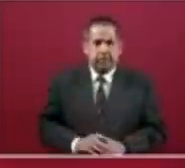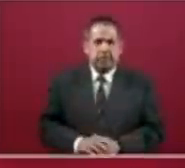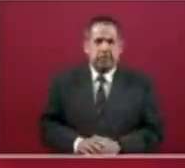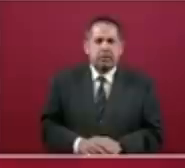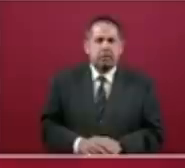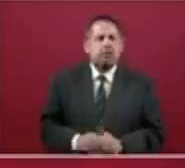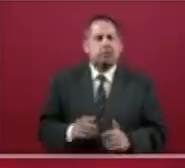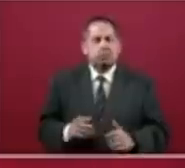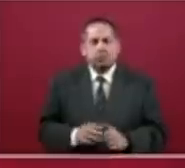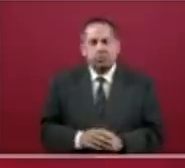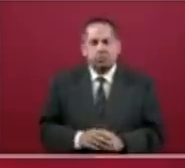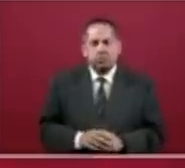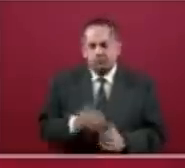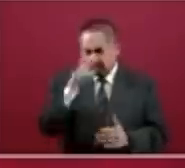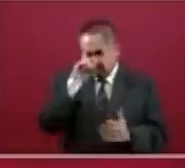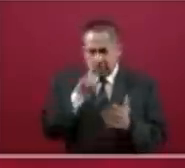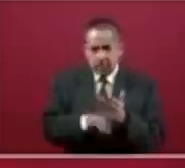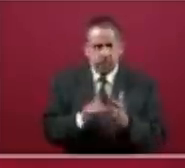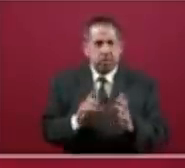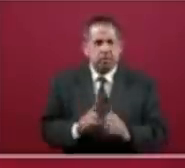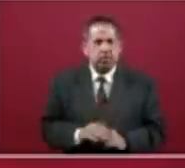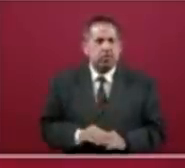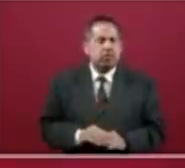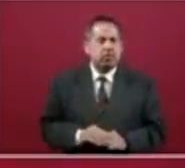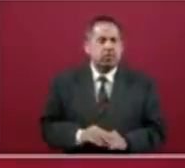y creo,